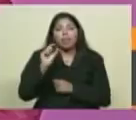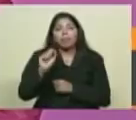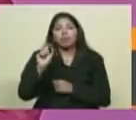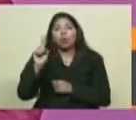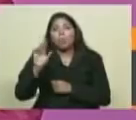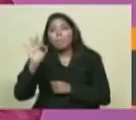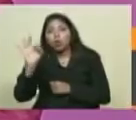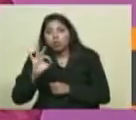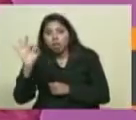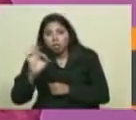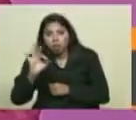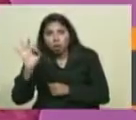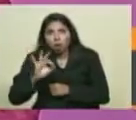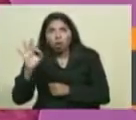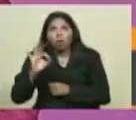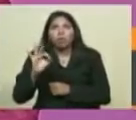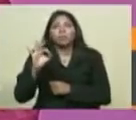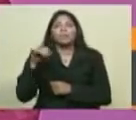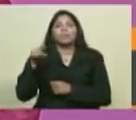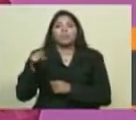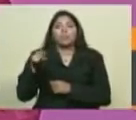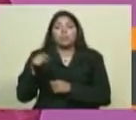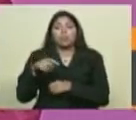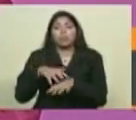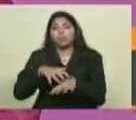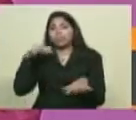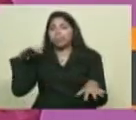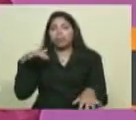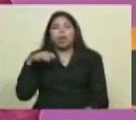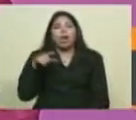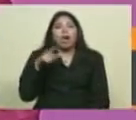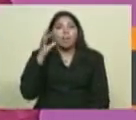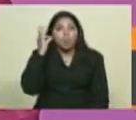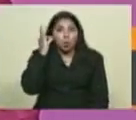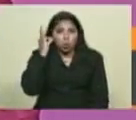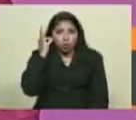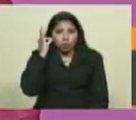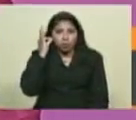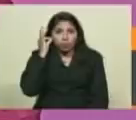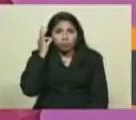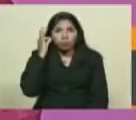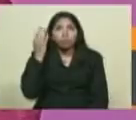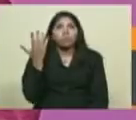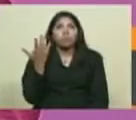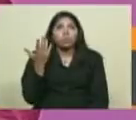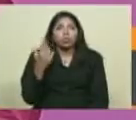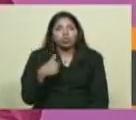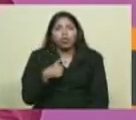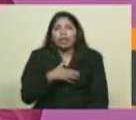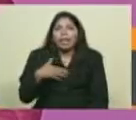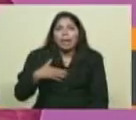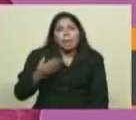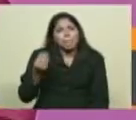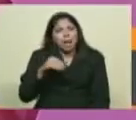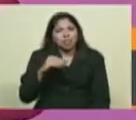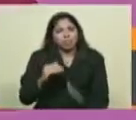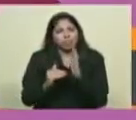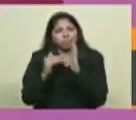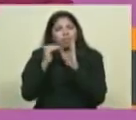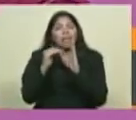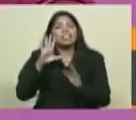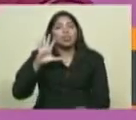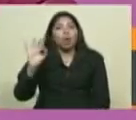30.1% de los constituyentes son mujeres. Yo quería que fuera mínimo el 50, pero